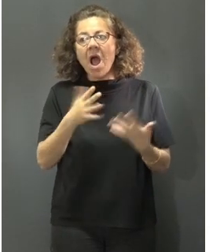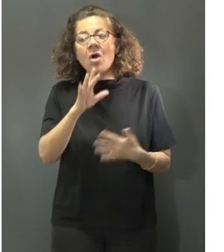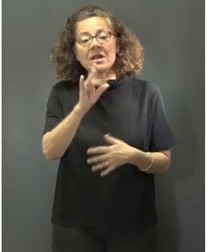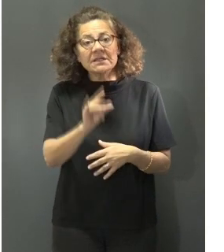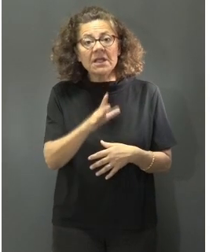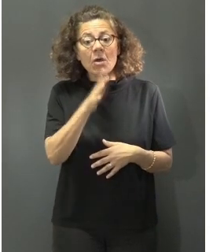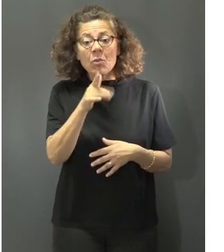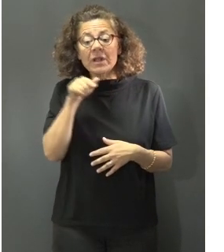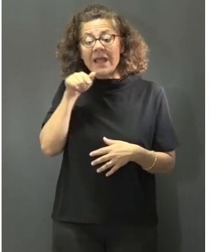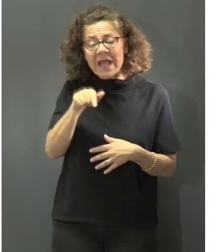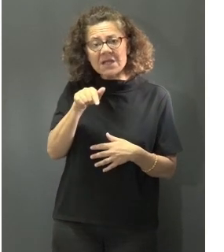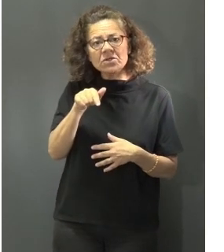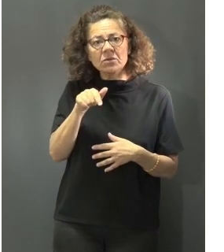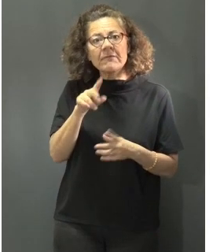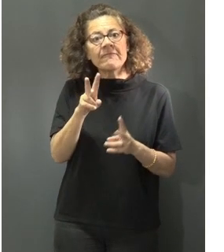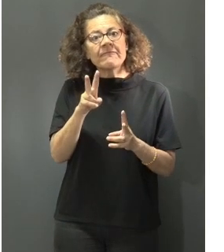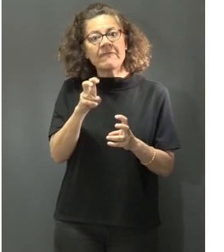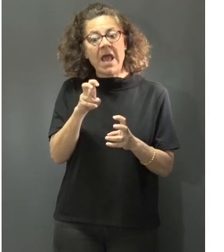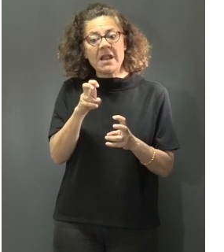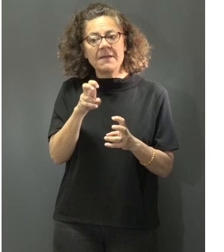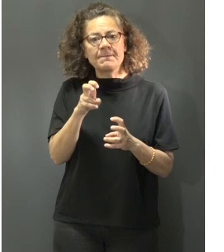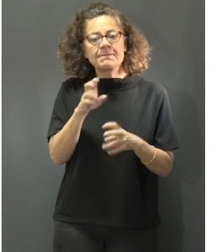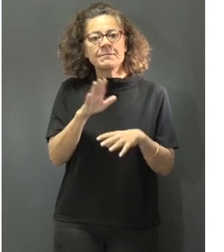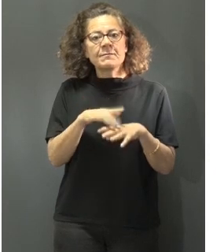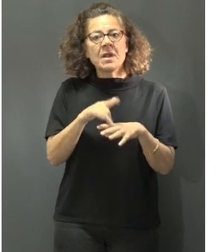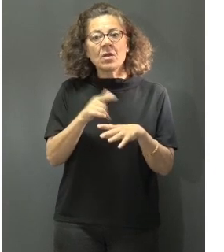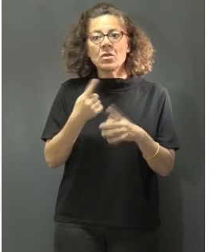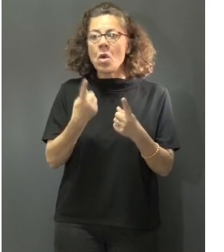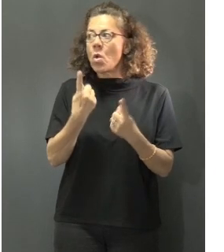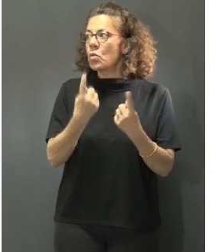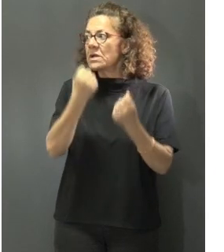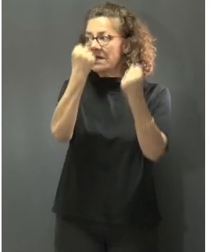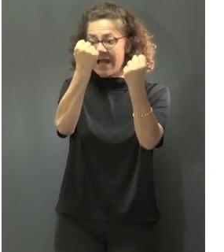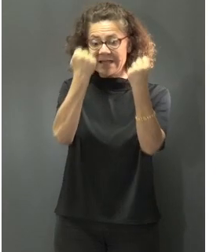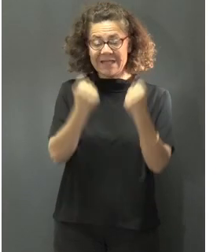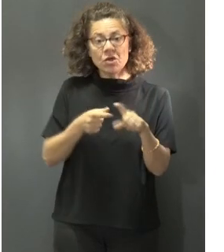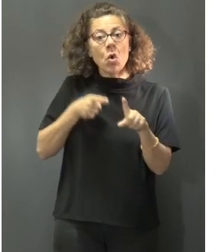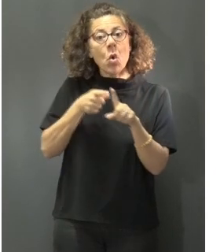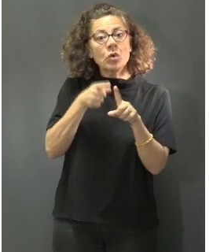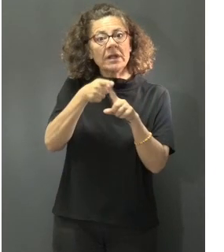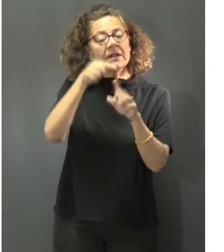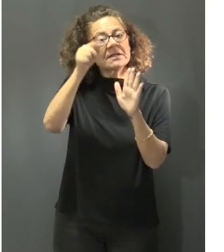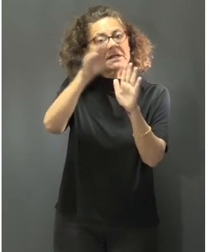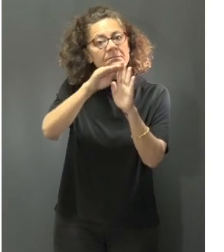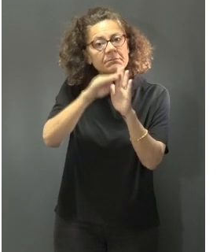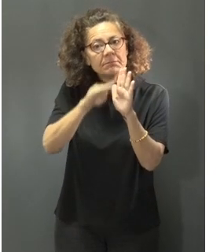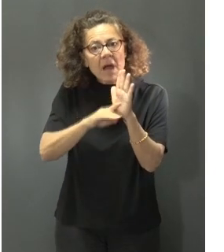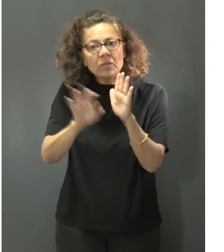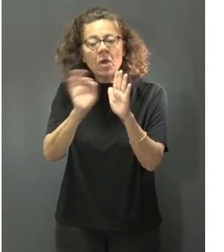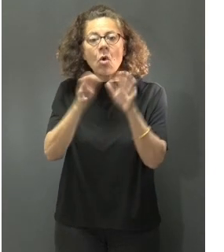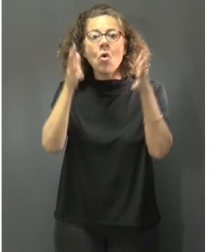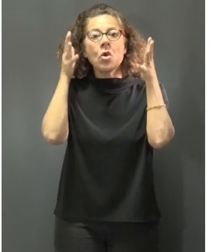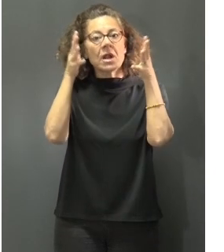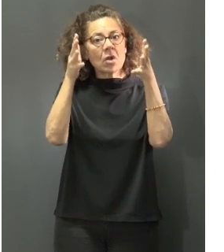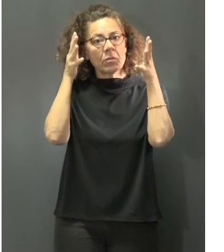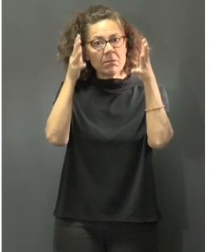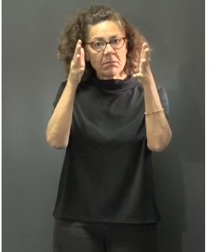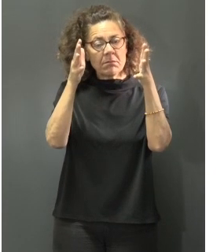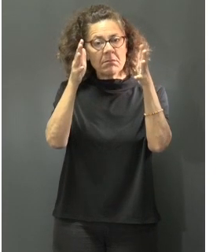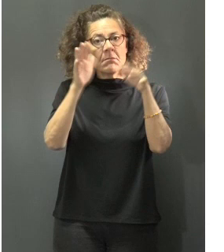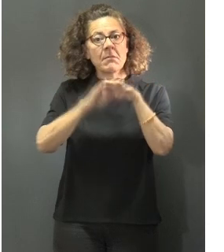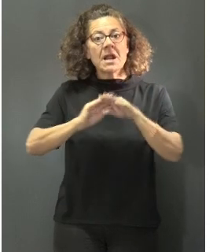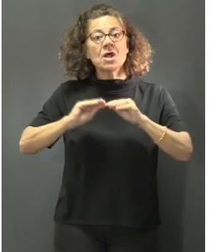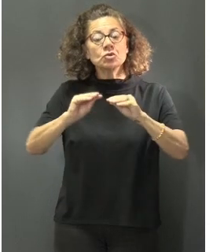porque luego eso sirve para que cuando haya entidades que utilicen esas pautas o esas recomendaciones para hacer